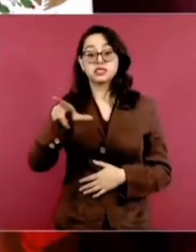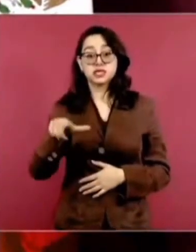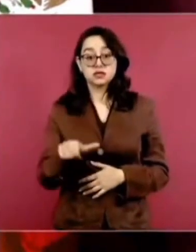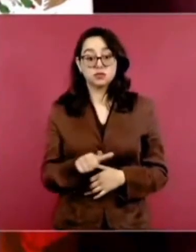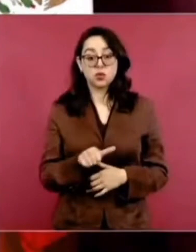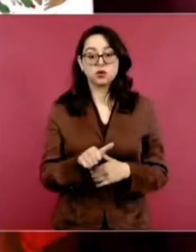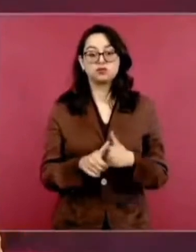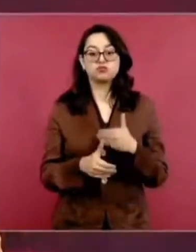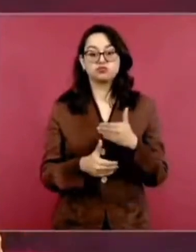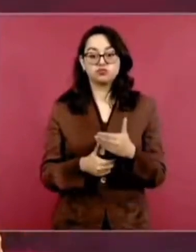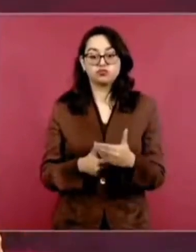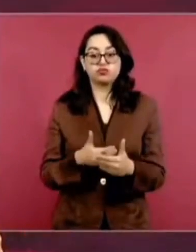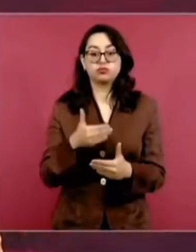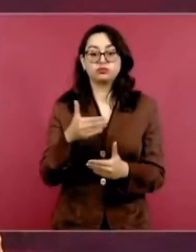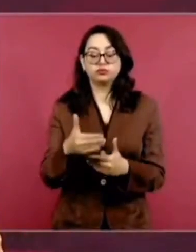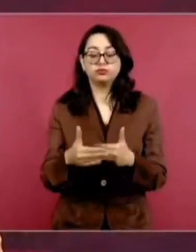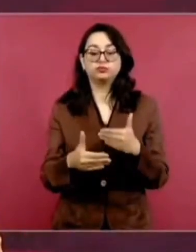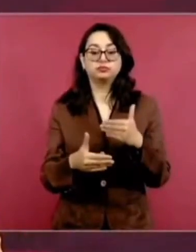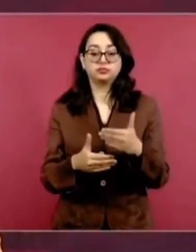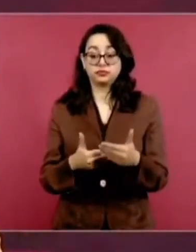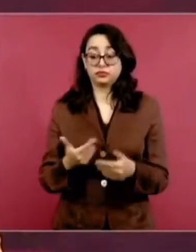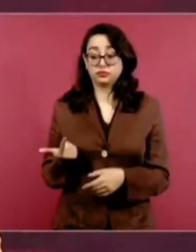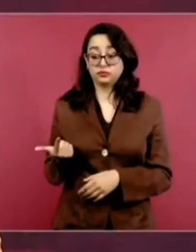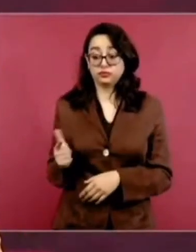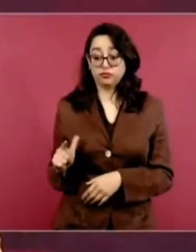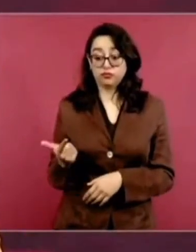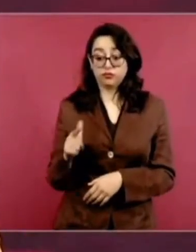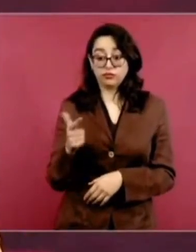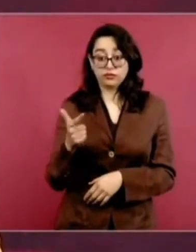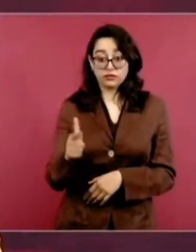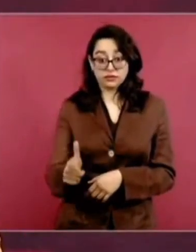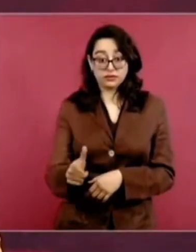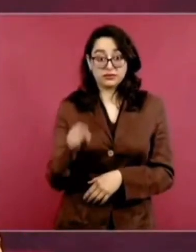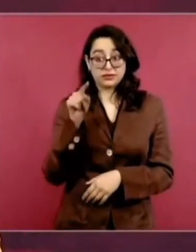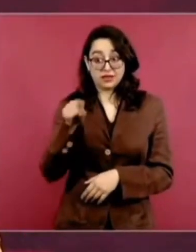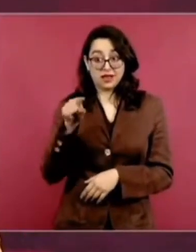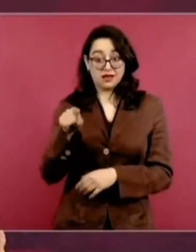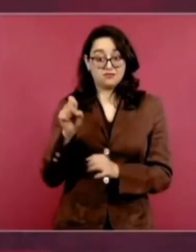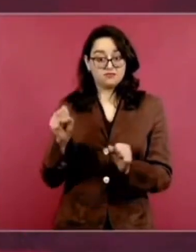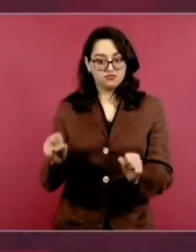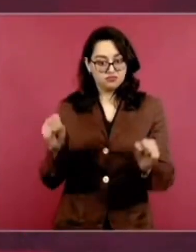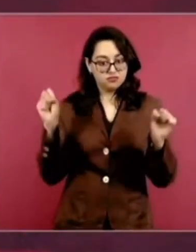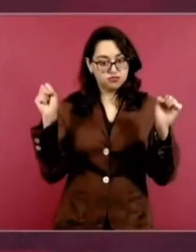concertación en Guanajuato. ¿Se acuerdan?